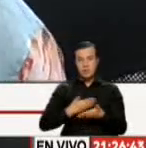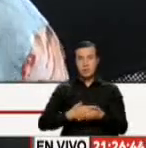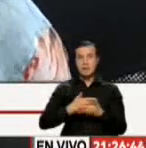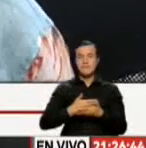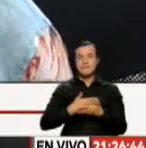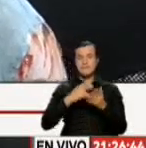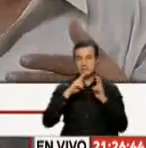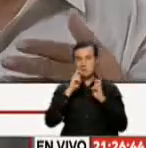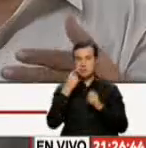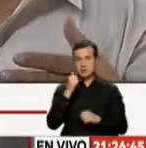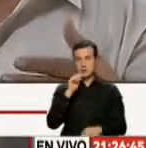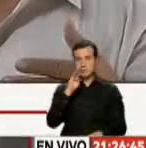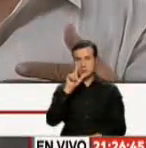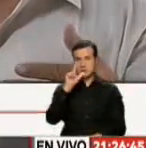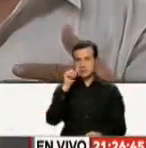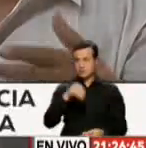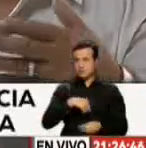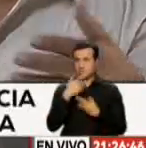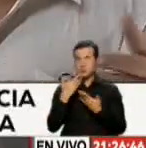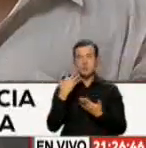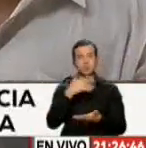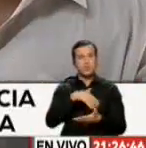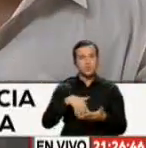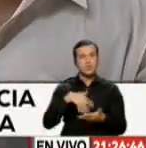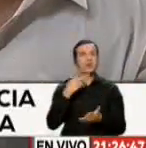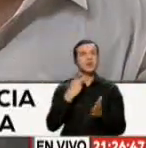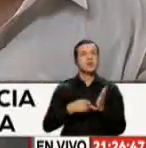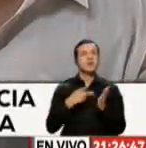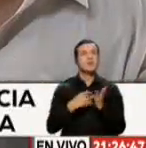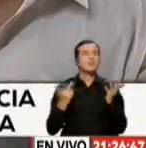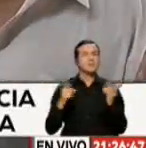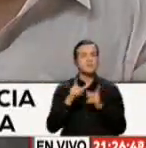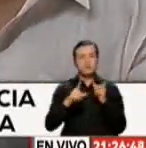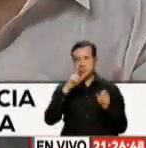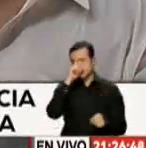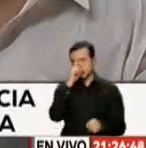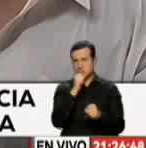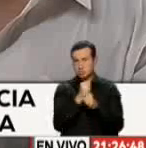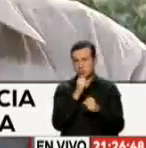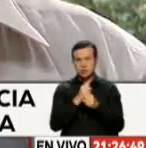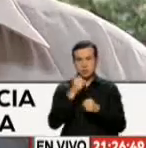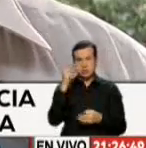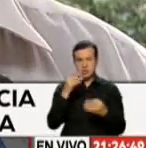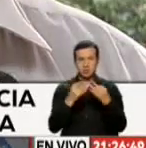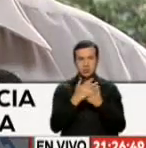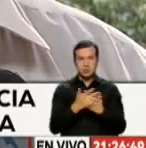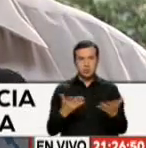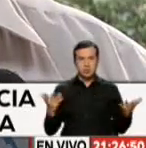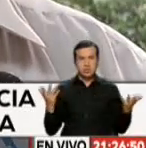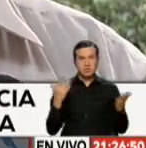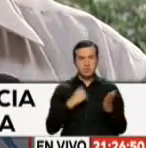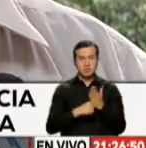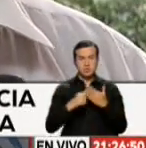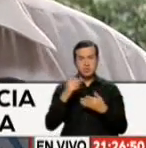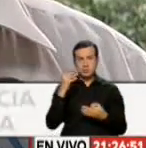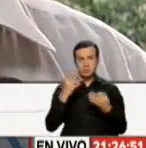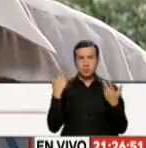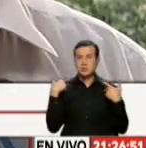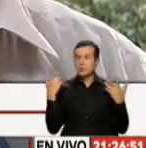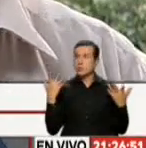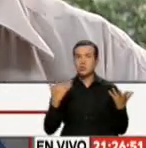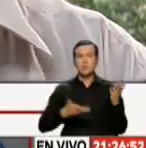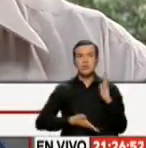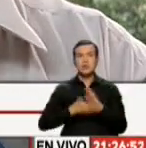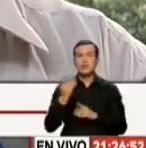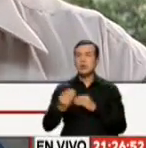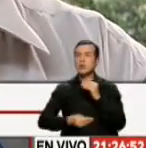documentación del caso Gabela. Una de las inquietudes que surgen es saber qué pasará con el personal que actualmente labora en justicia. Pero ahorita se acaba el Ministerio de Justicia y no tenemos a quién